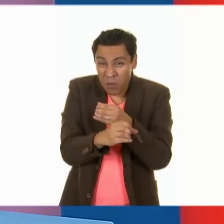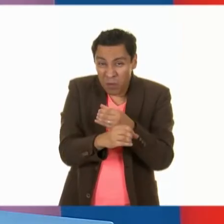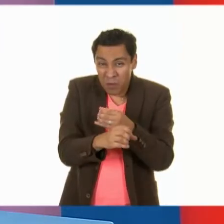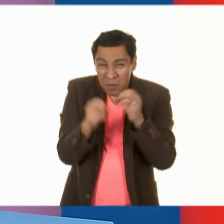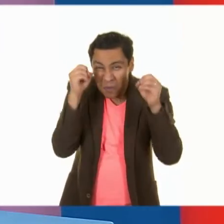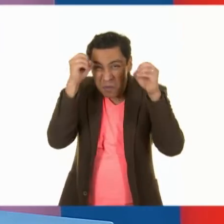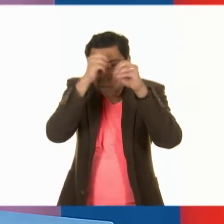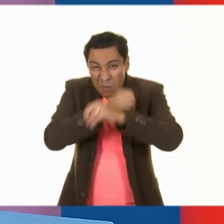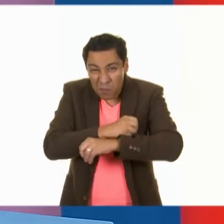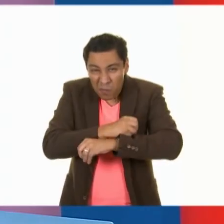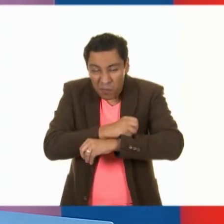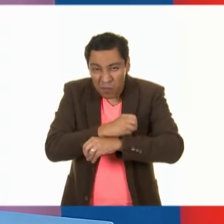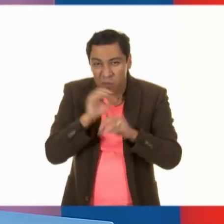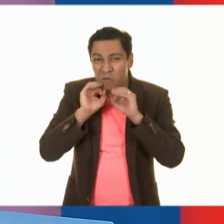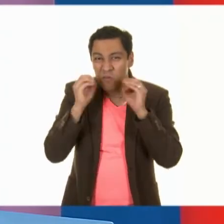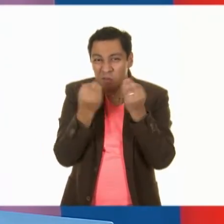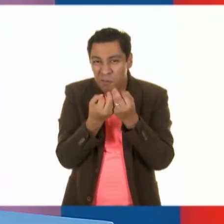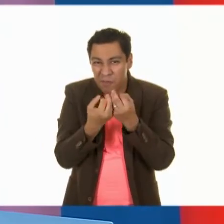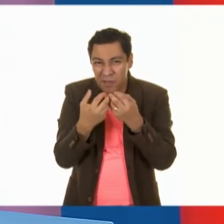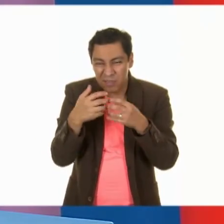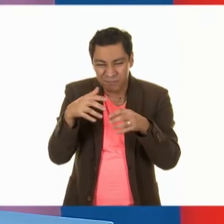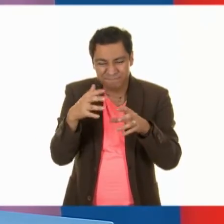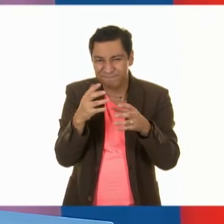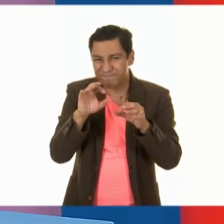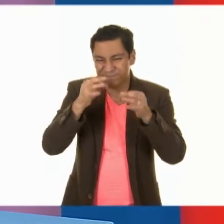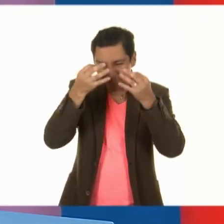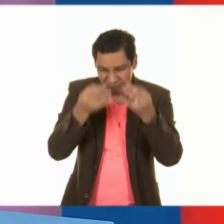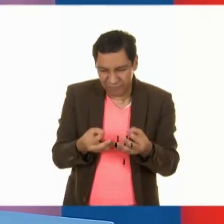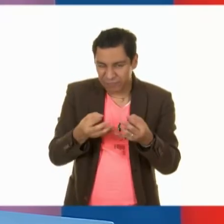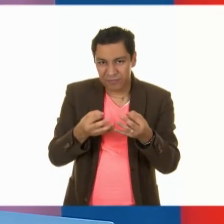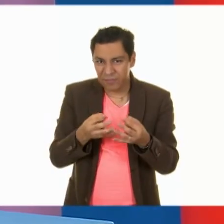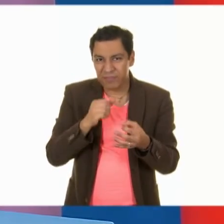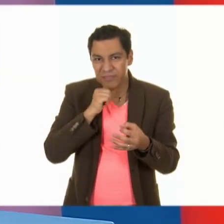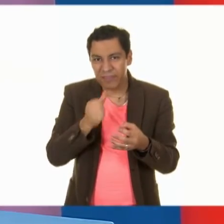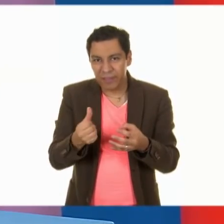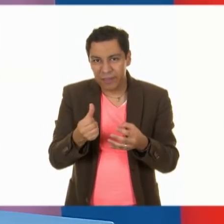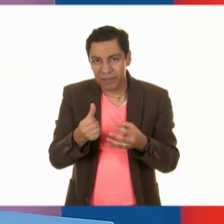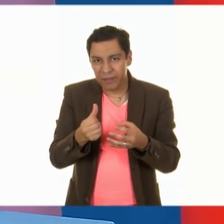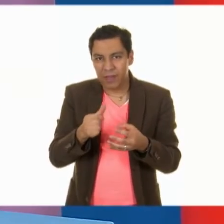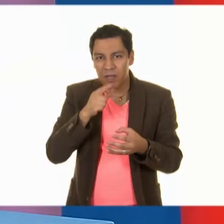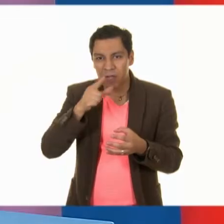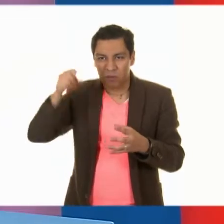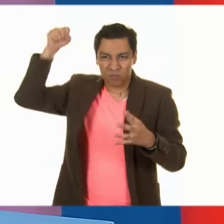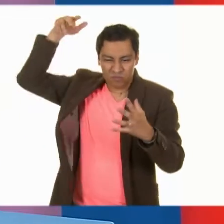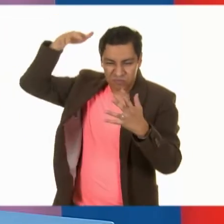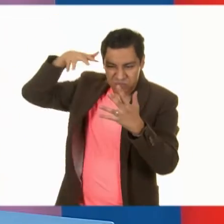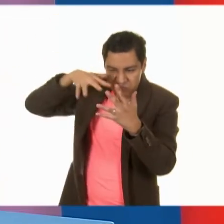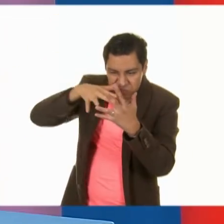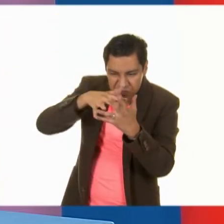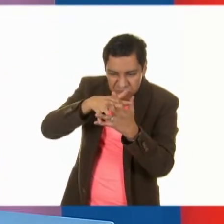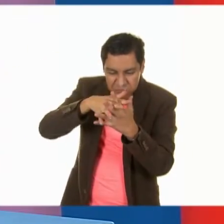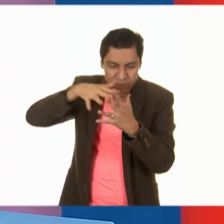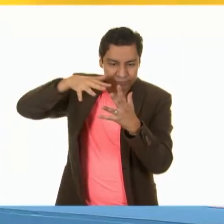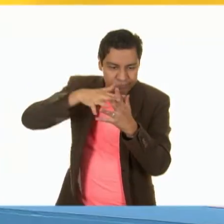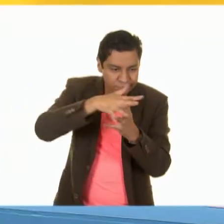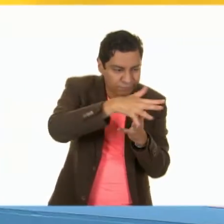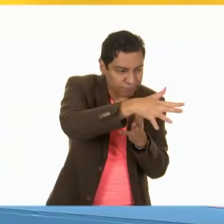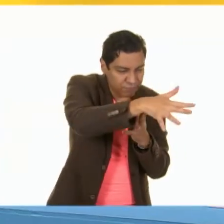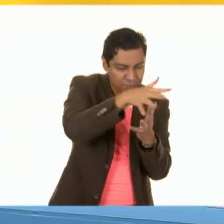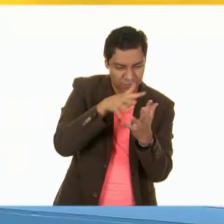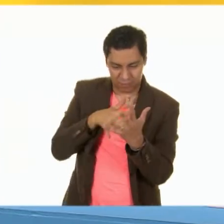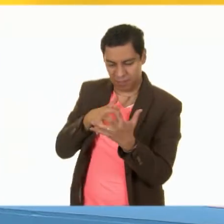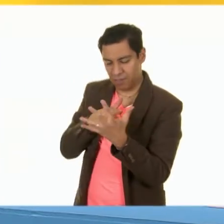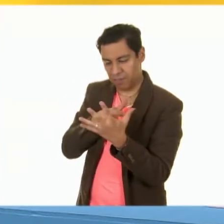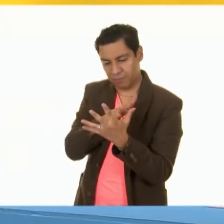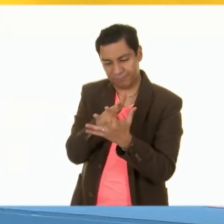dispuestas irregularmente y con distinta orientación, por lo que las direcciones de los rayos reflejados son distintas. Ah, muy